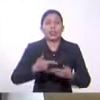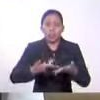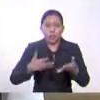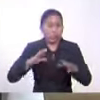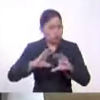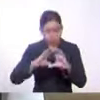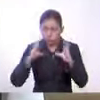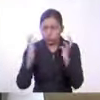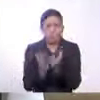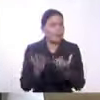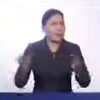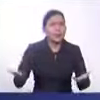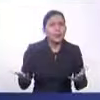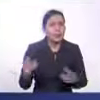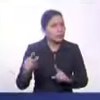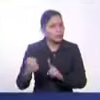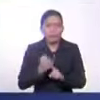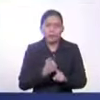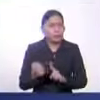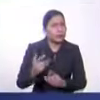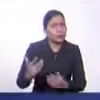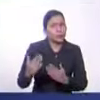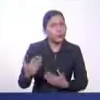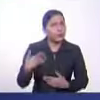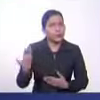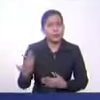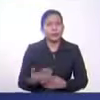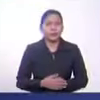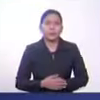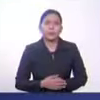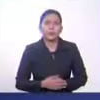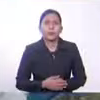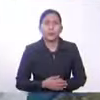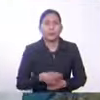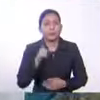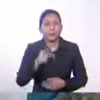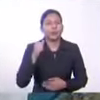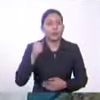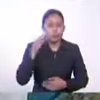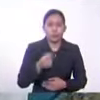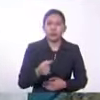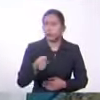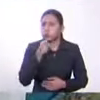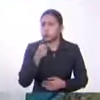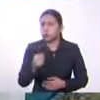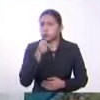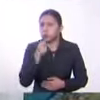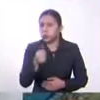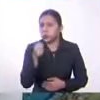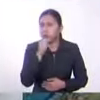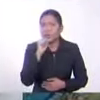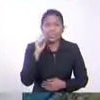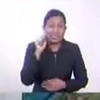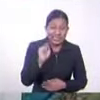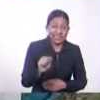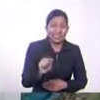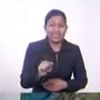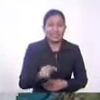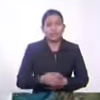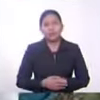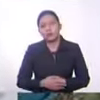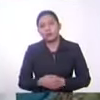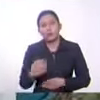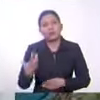universales que no pueden ser violentados. Muy importante que siempre nos informemos y es por eso que nosotros